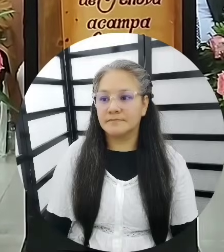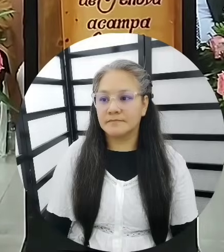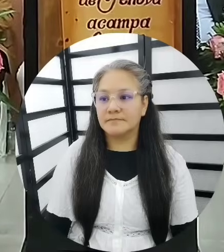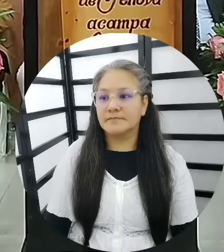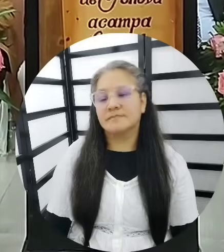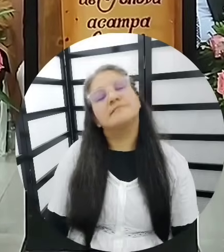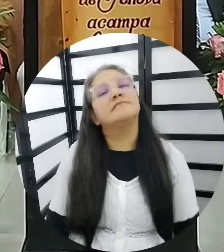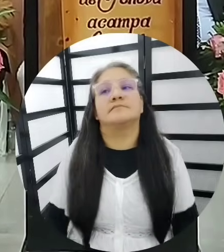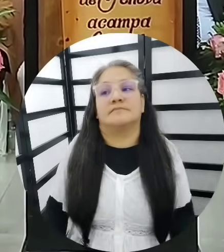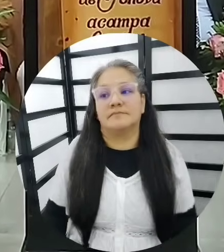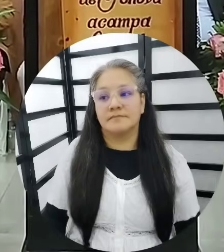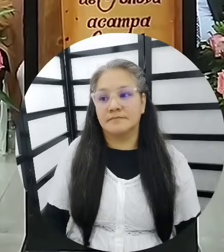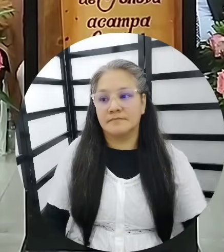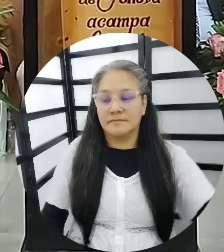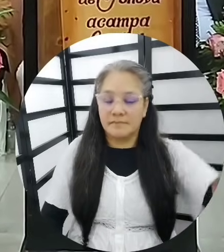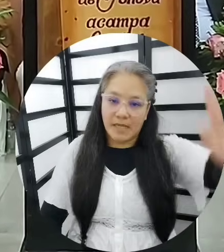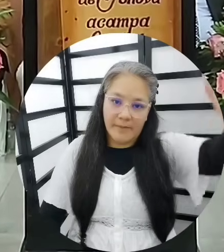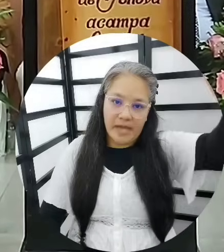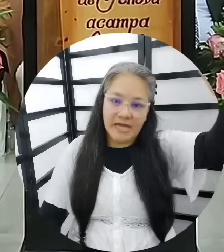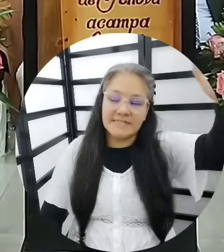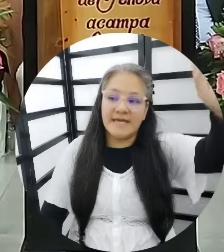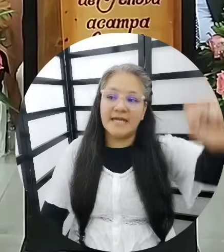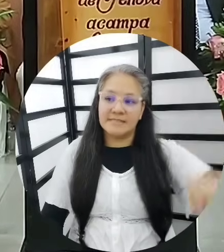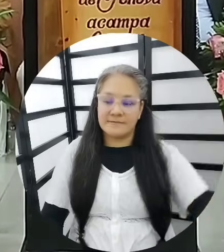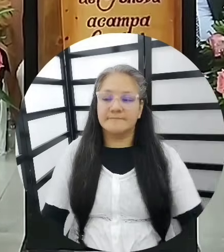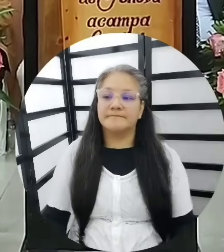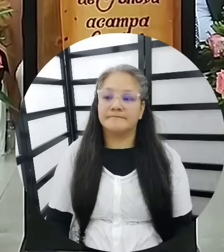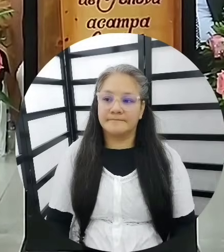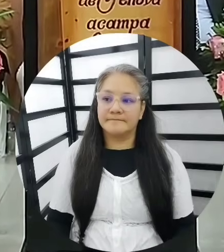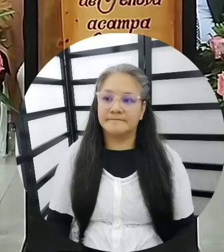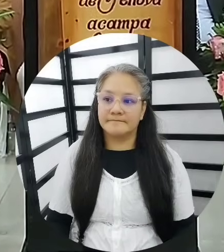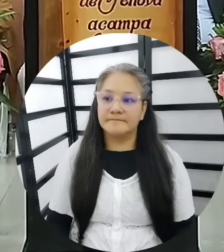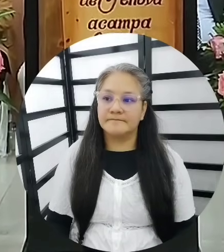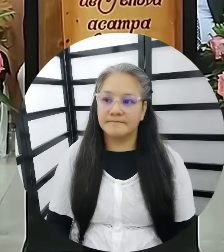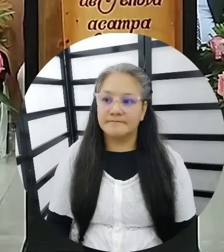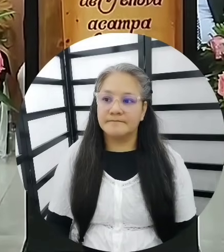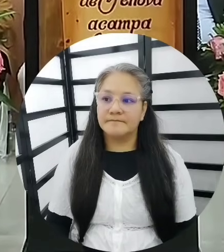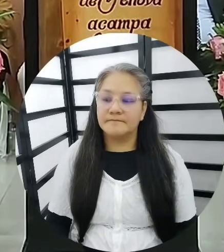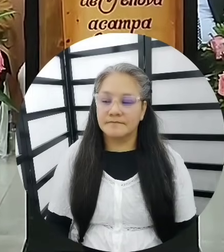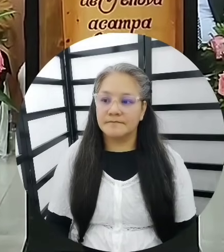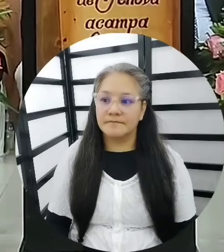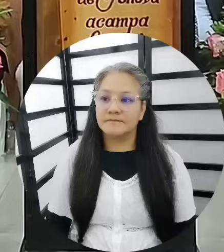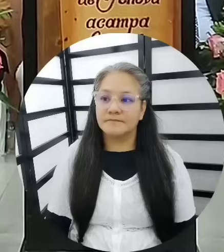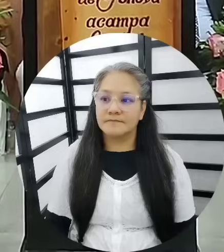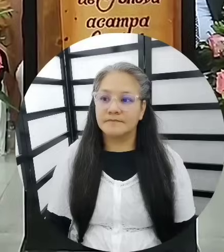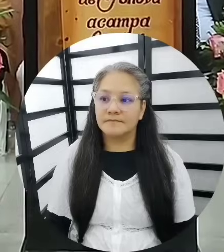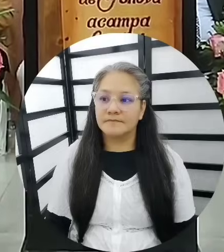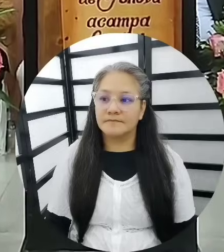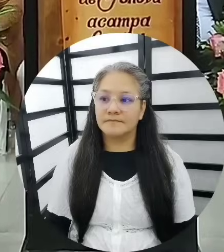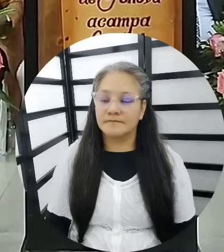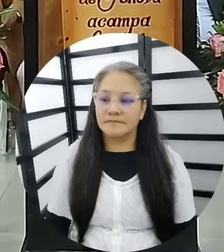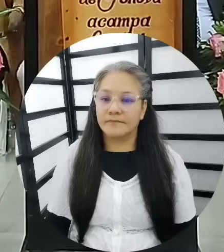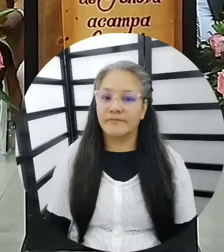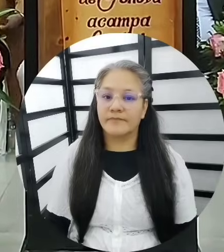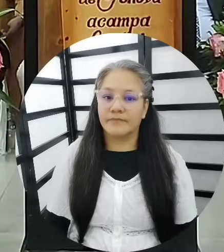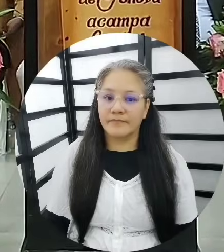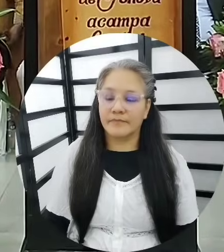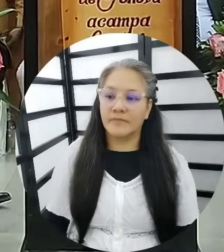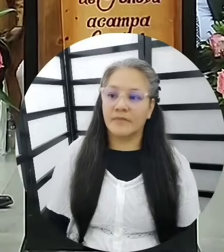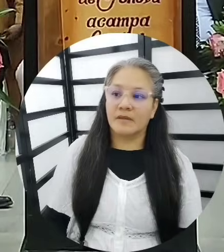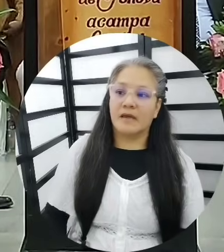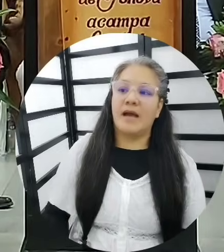que él manda, lo que él ordena, y siempre participándole a él todas las cosas. Hermanos, no andamos al algarete, no andamos por así,